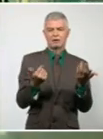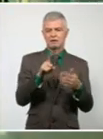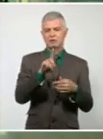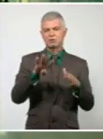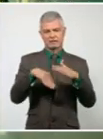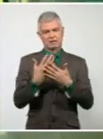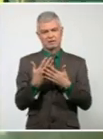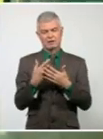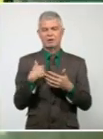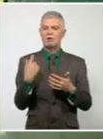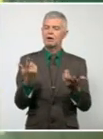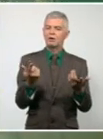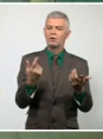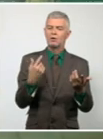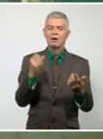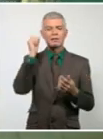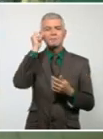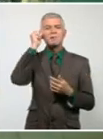un privilegio, una experiencia